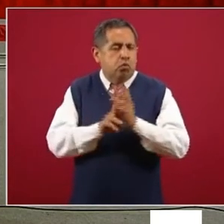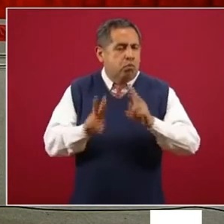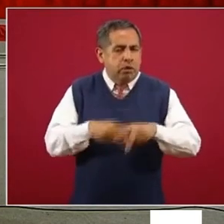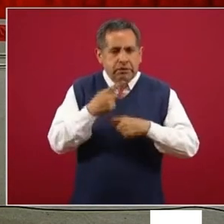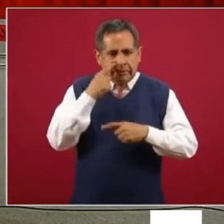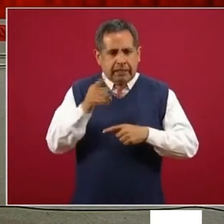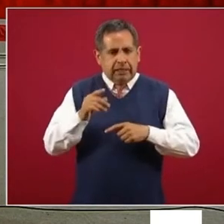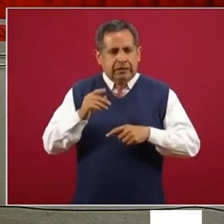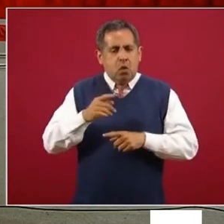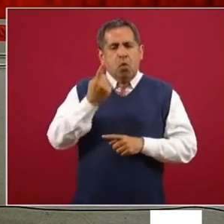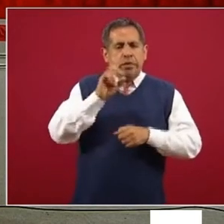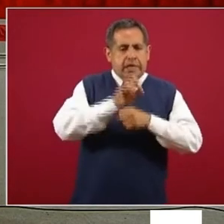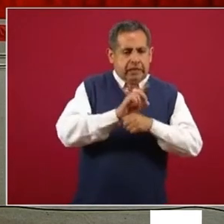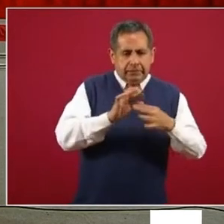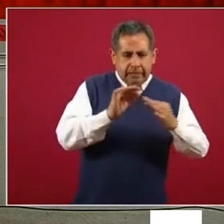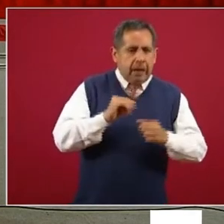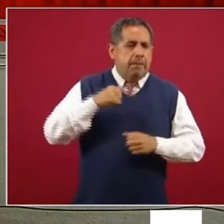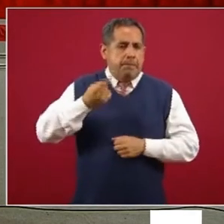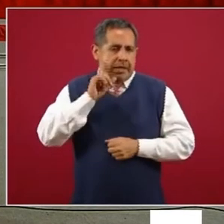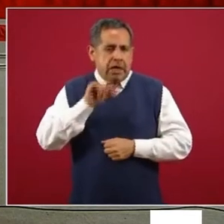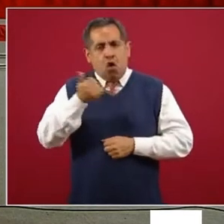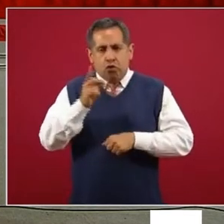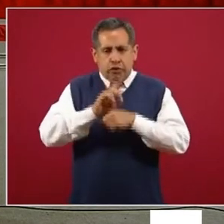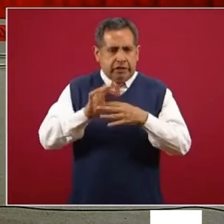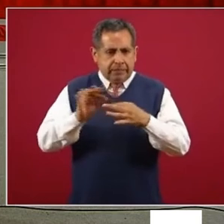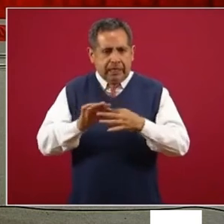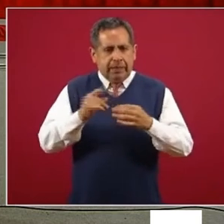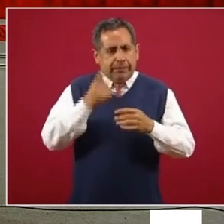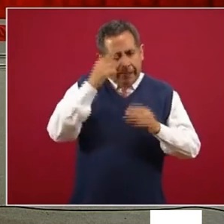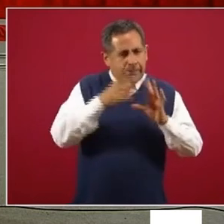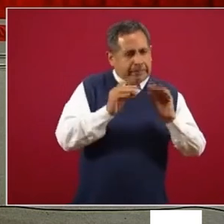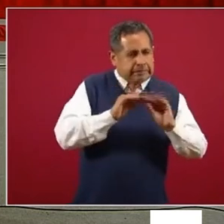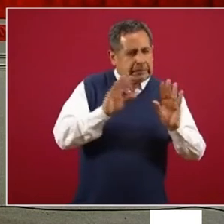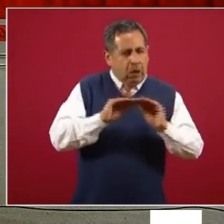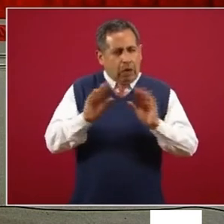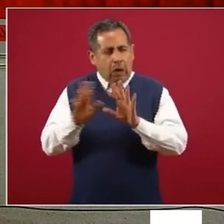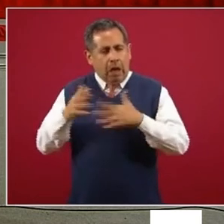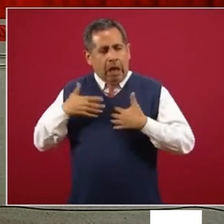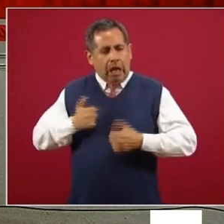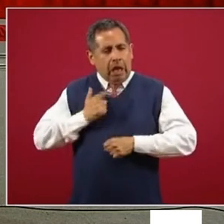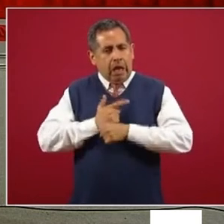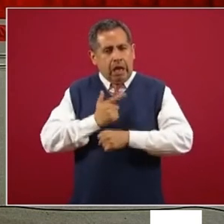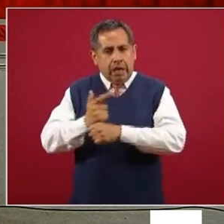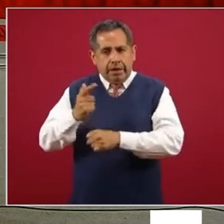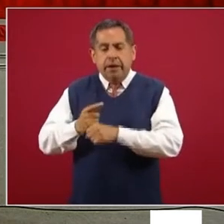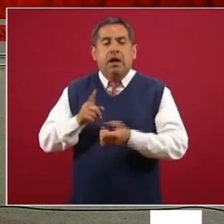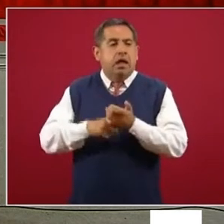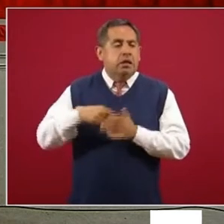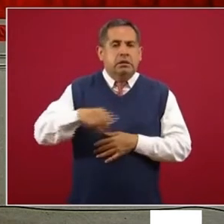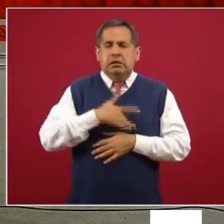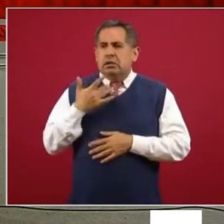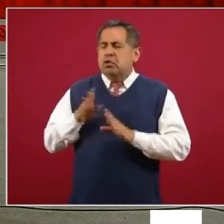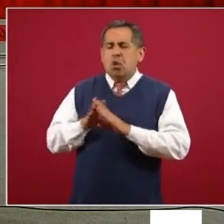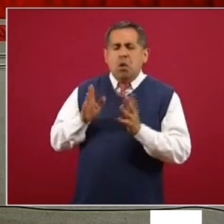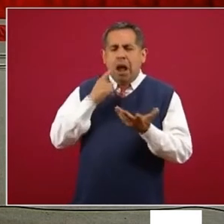un esquema cada día, y para que sea previsible, esperable, y puedan estar al pendiente las personas que están en